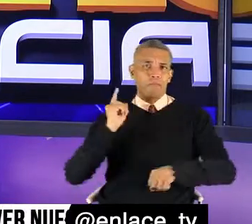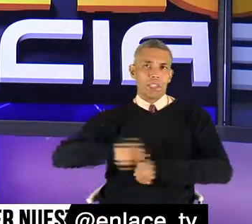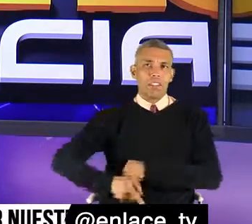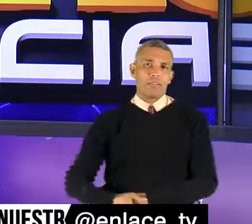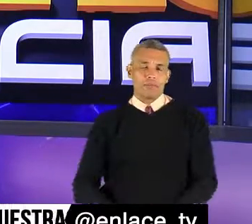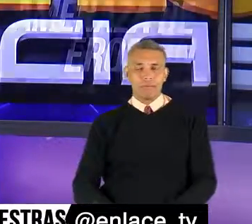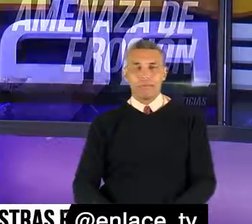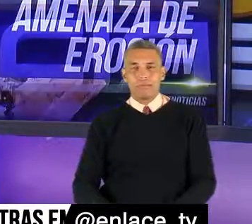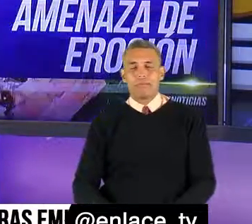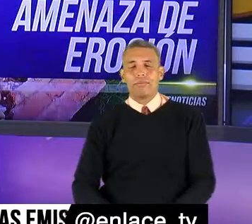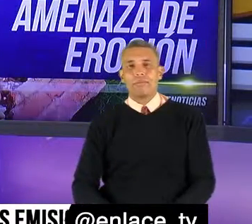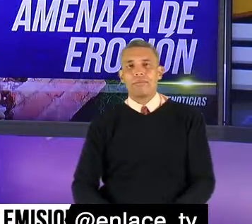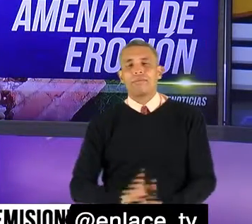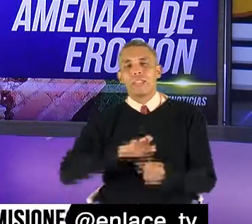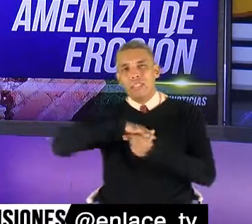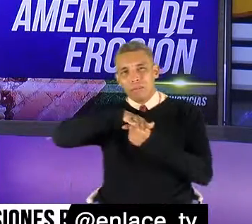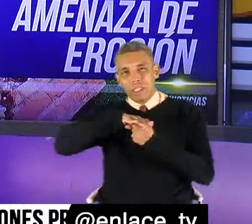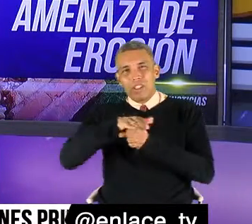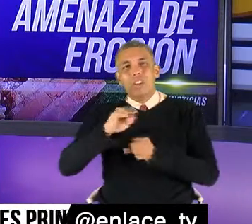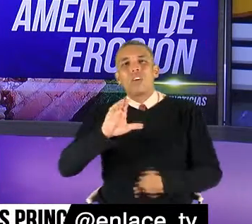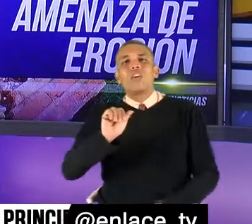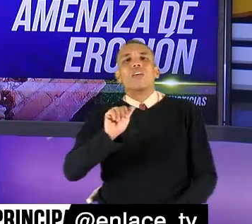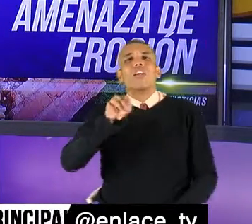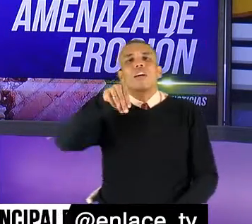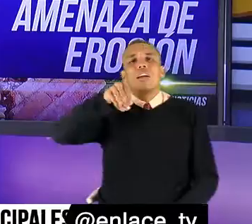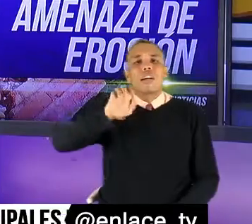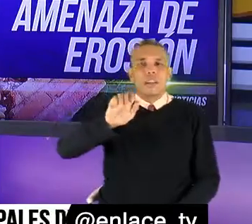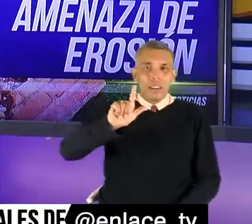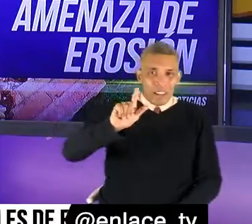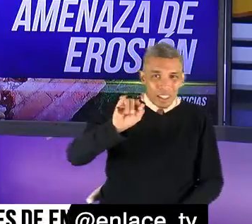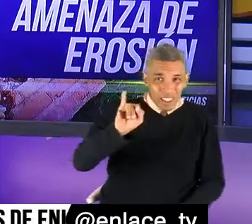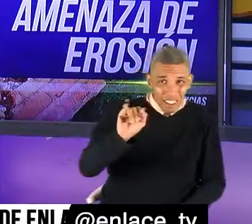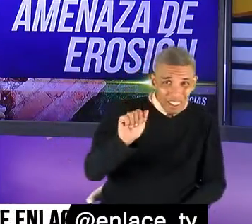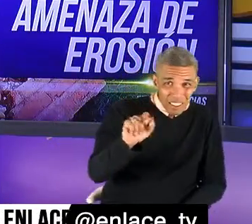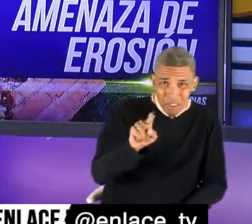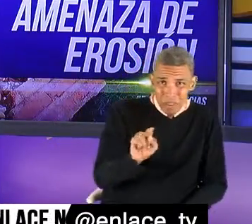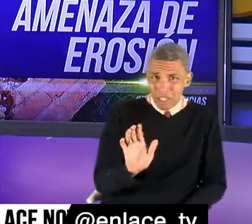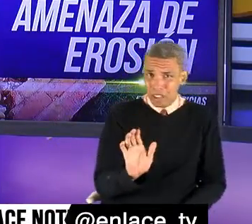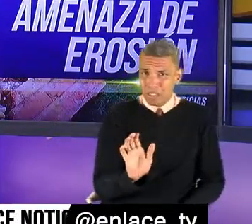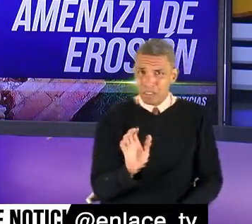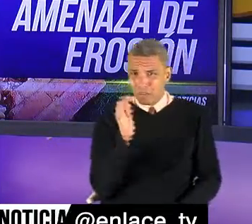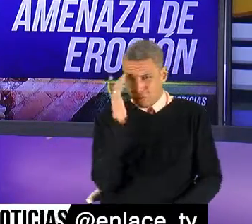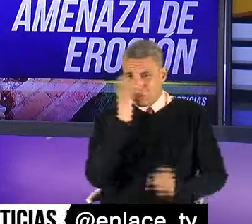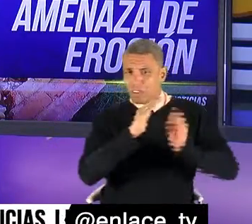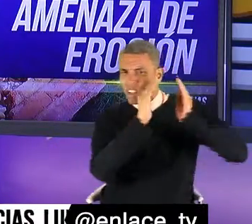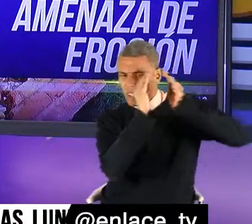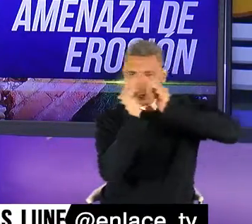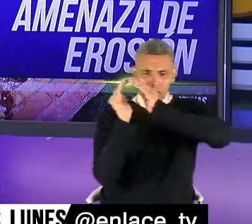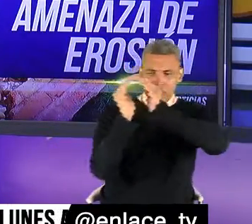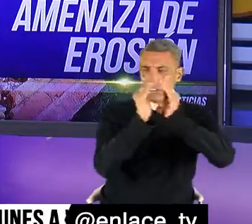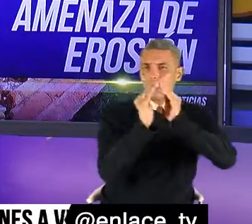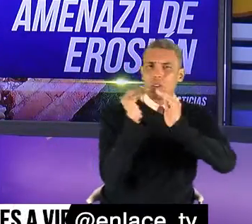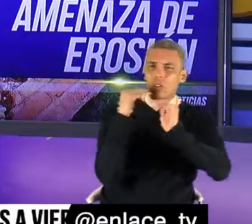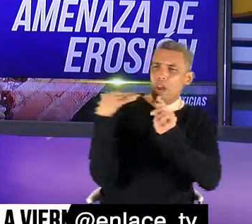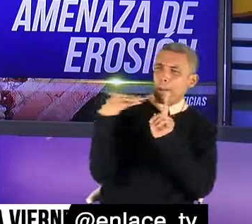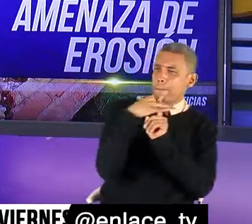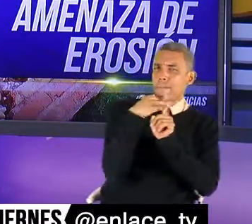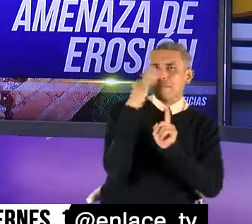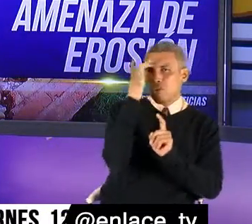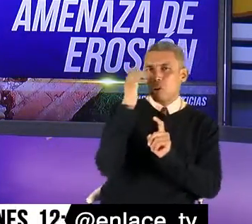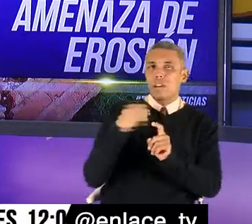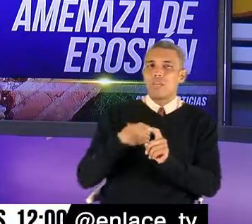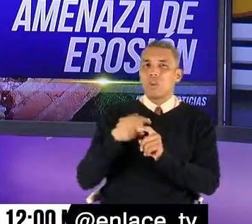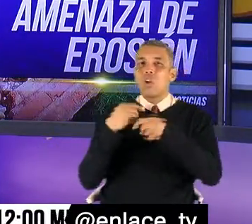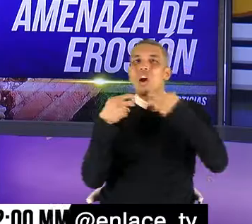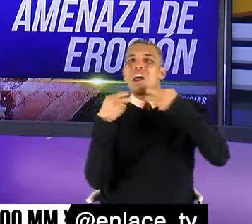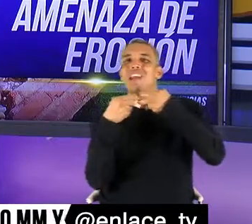Vecinos del barrio Las Camelias denuncian que sus viviendas se vieron afectadas por un poste de alumbrado público, el cual fue reubicado, pero el muro